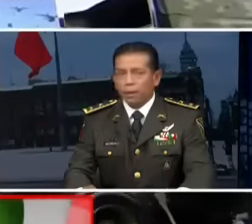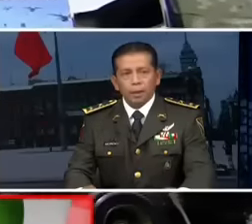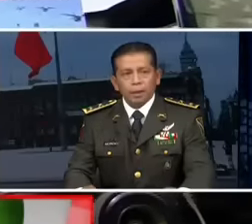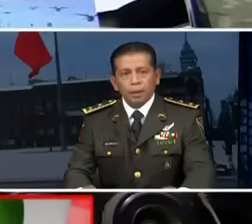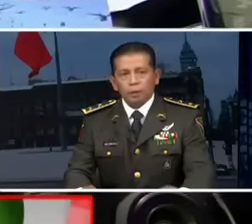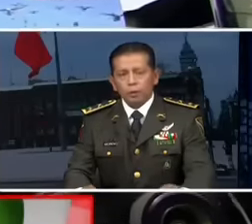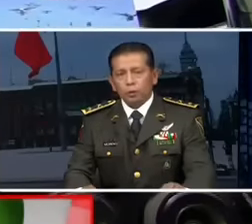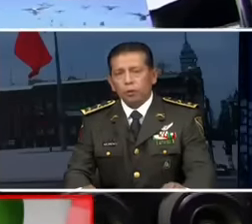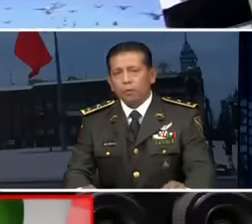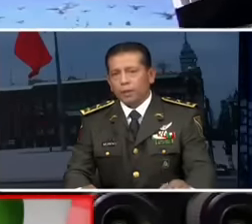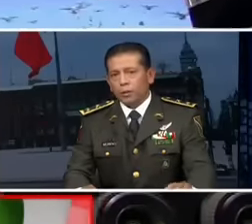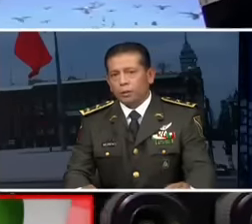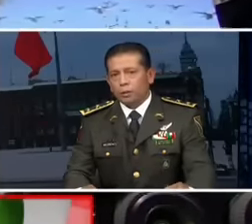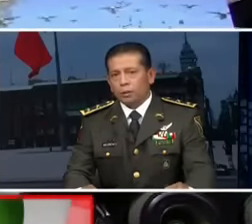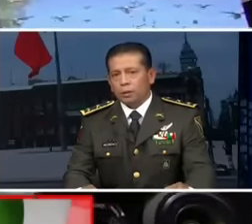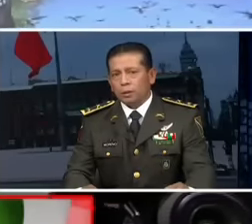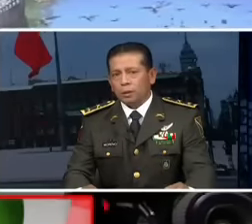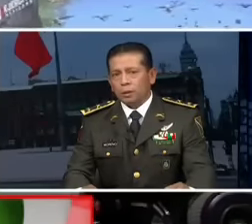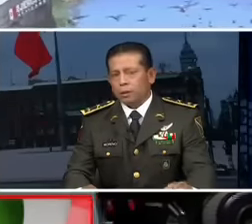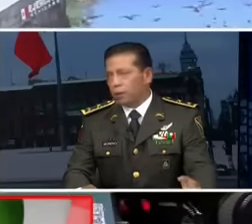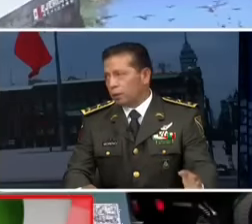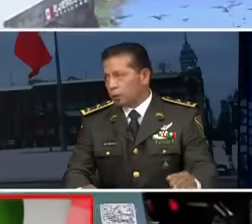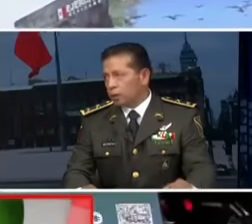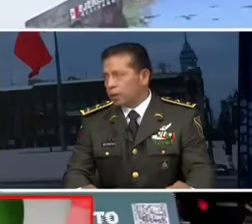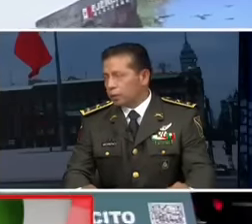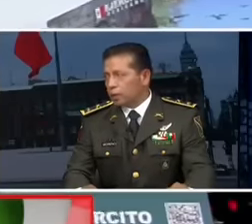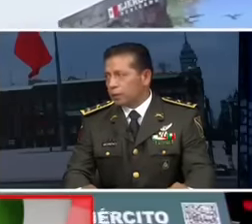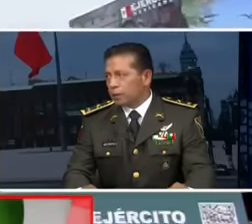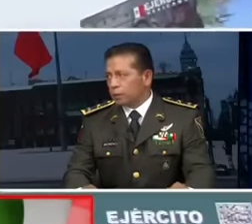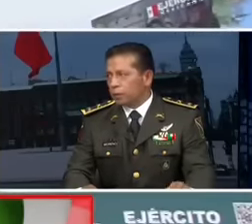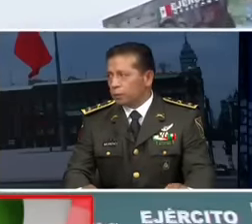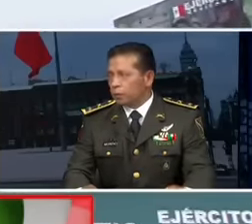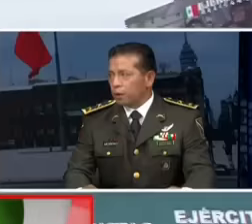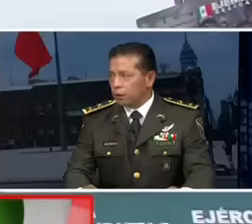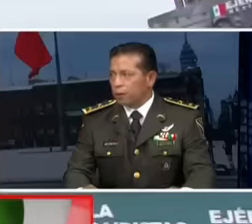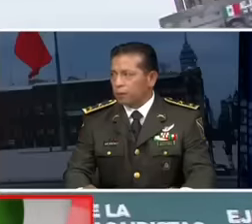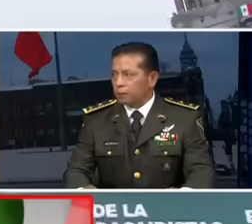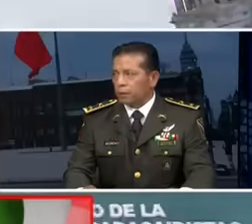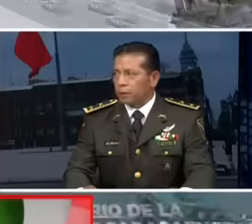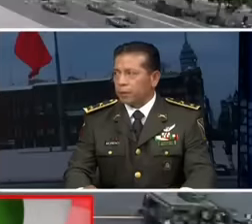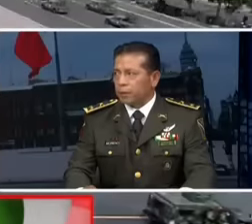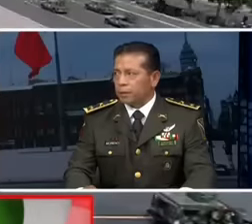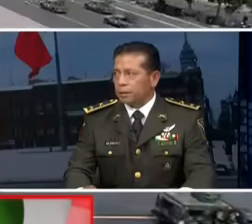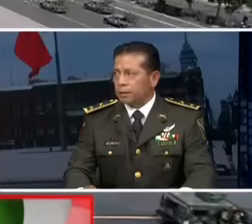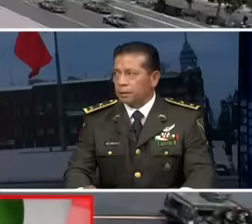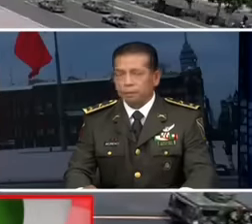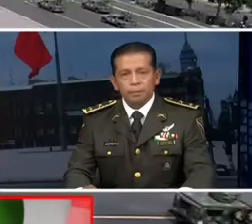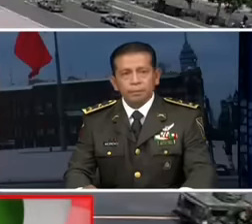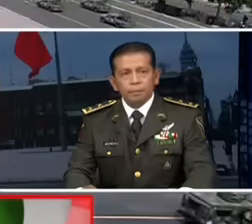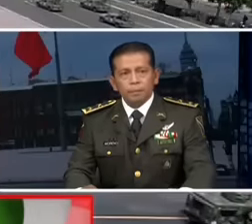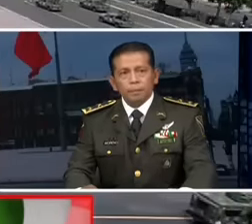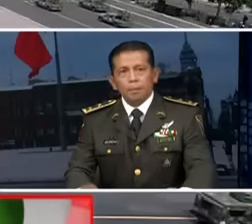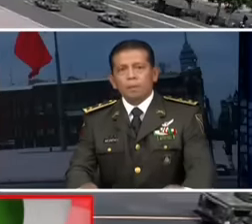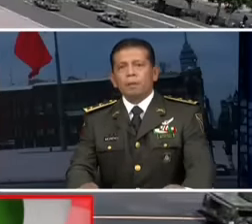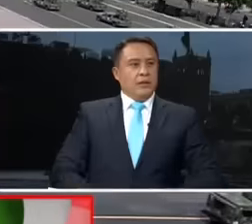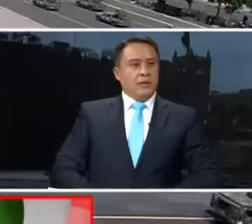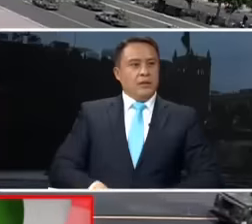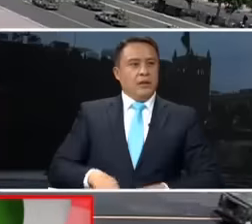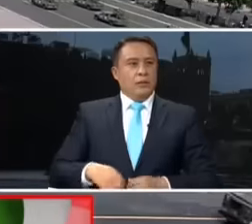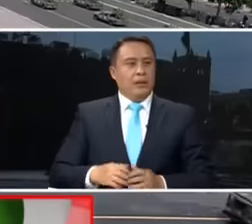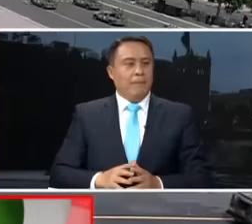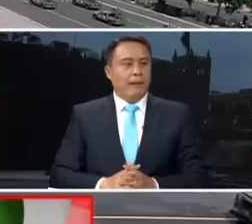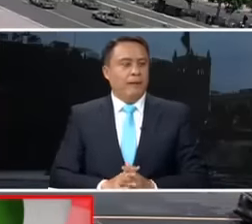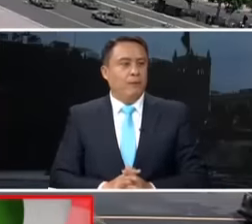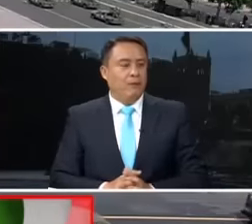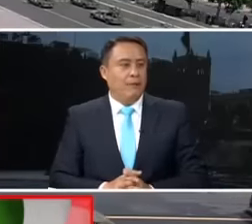posteriormente avanzó a un batallón y hasta la actualidad que son tres batallones formando una brigada de fusileros paracaidistas.